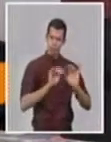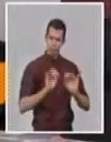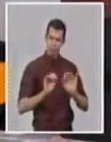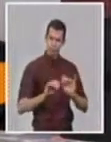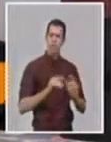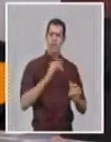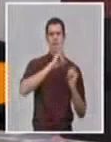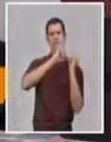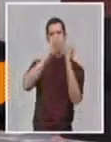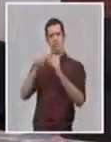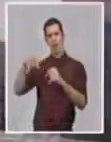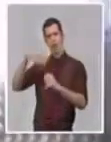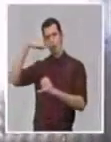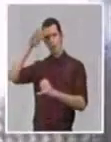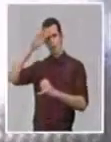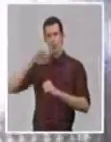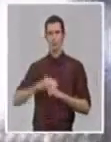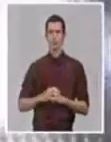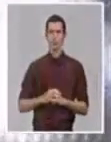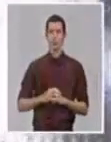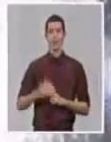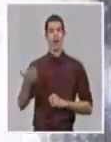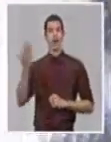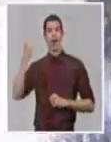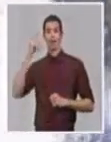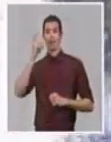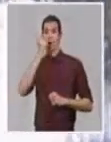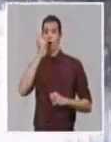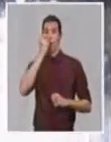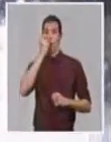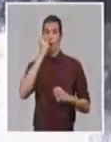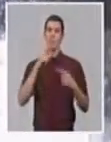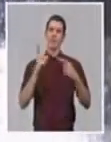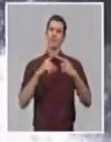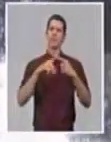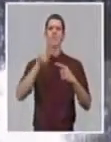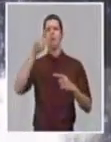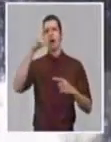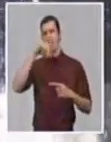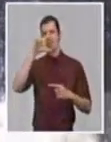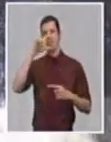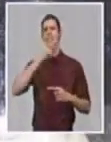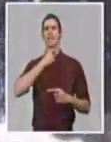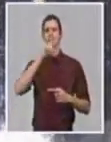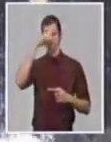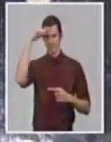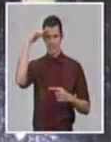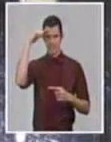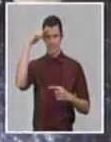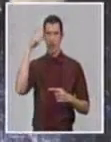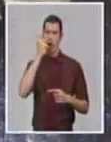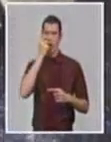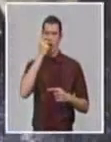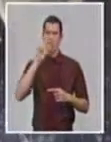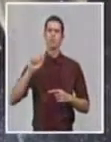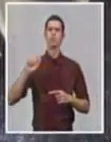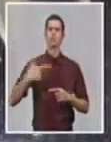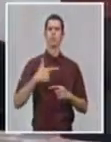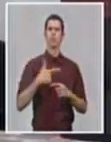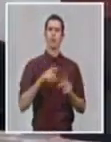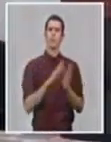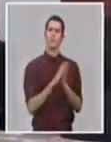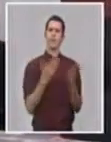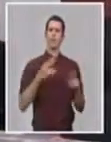Vivó, que era periodista y subdirector del periódico Hoy. Unos vietnamitas que estaban en la guerrilla,